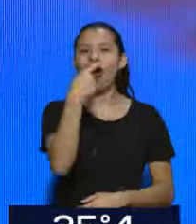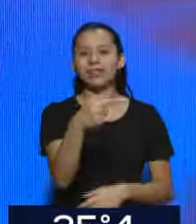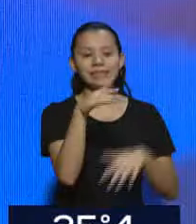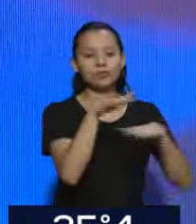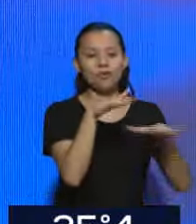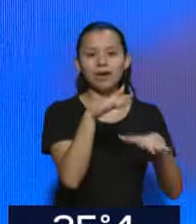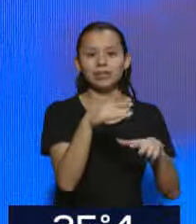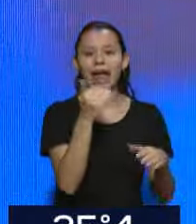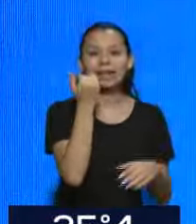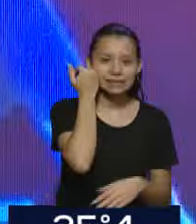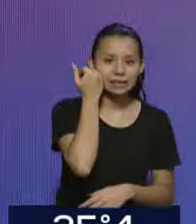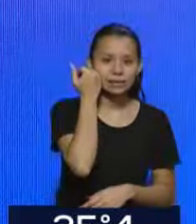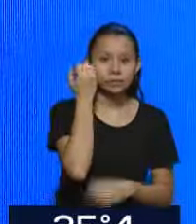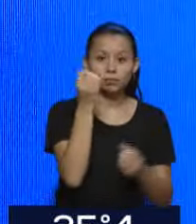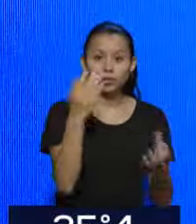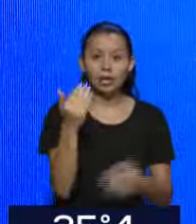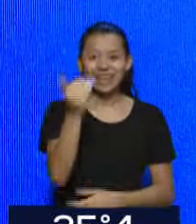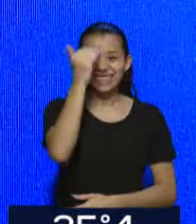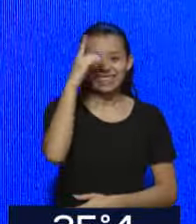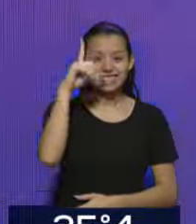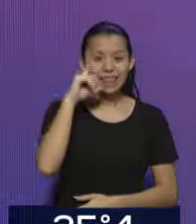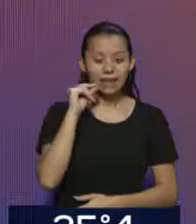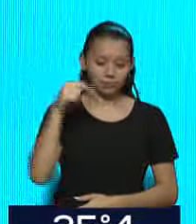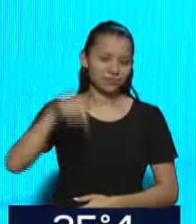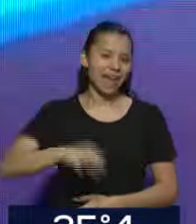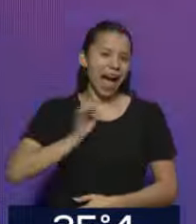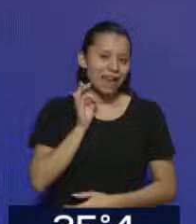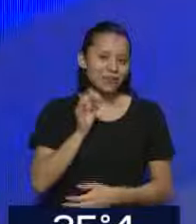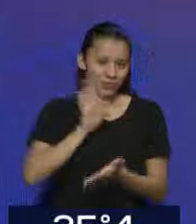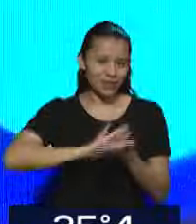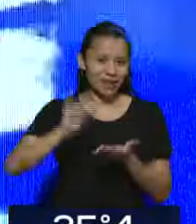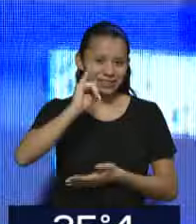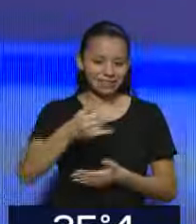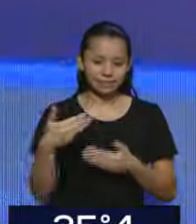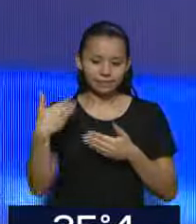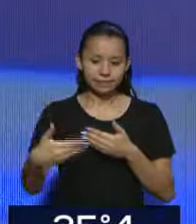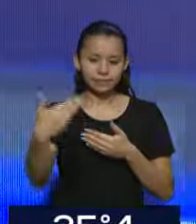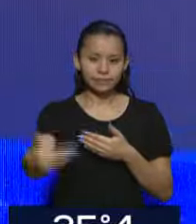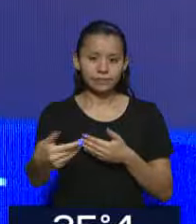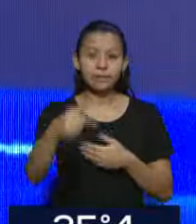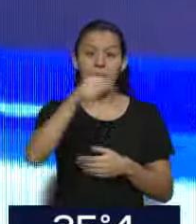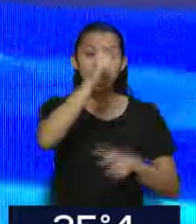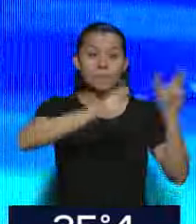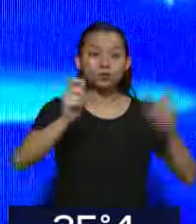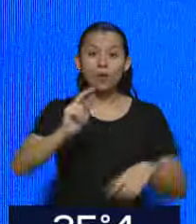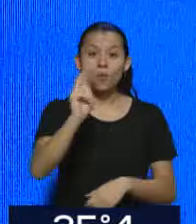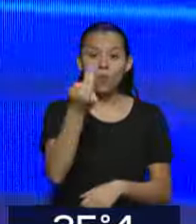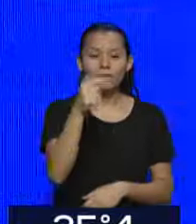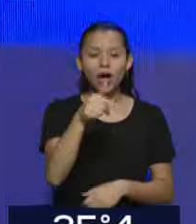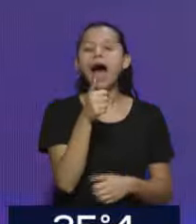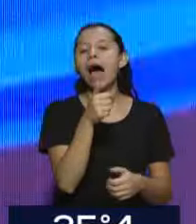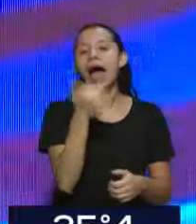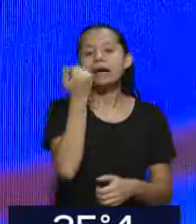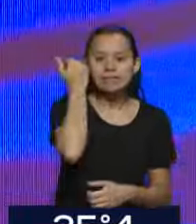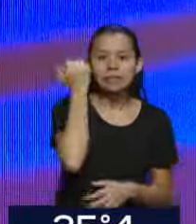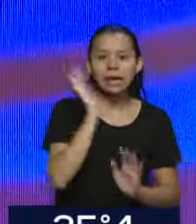han pasado apenas 15 días de este nuevo año y el saldo de personas que han muerto en siniestros también